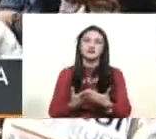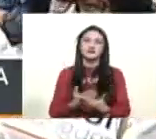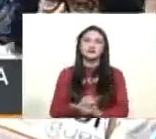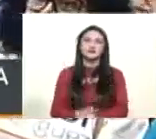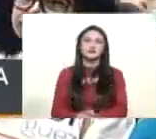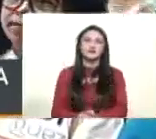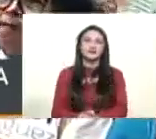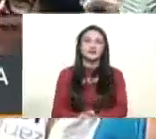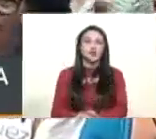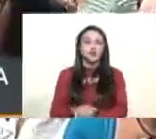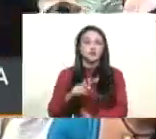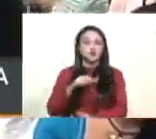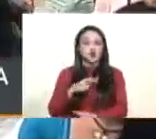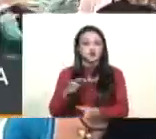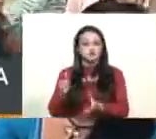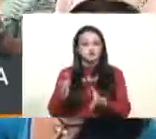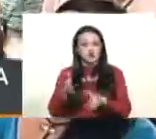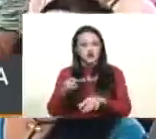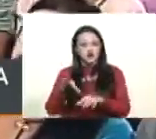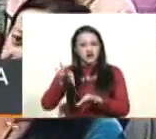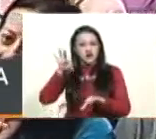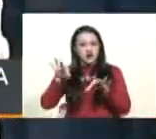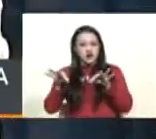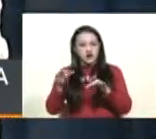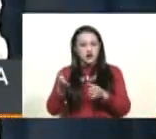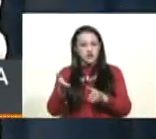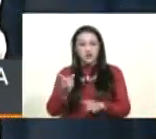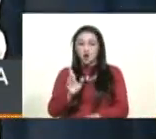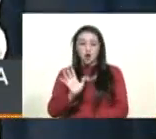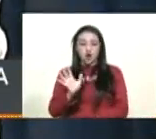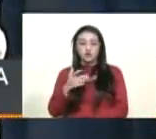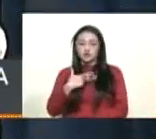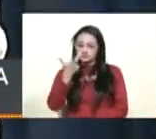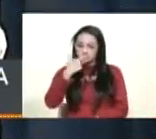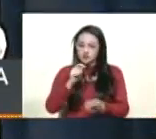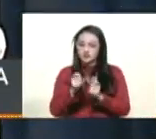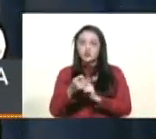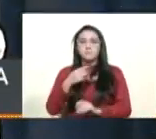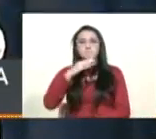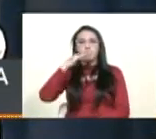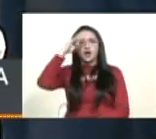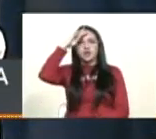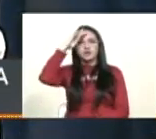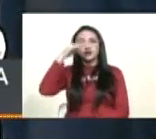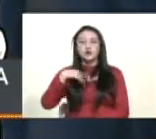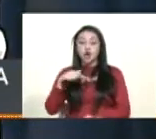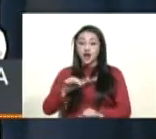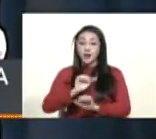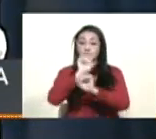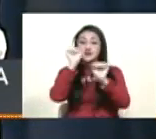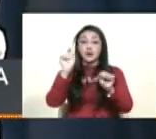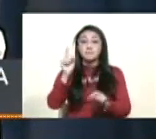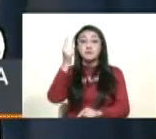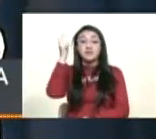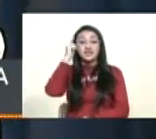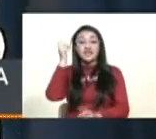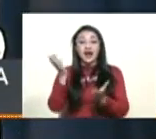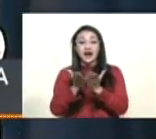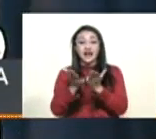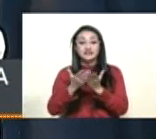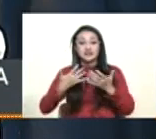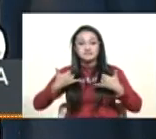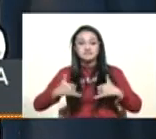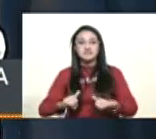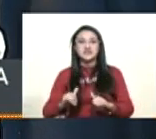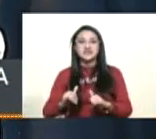no como candidatos, sino como padres. Hoy en la mañana fue el primer día de clases de Sebastián